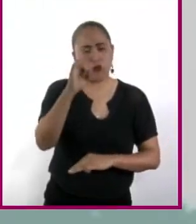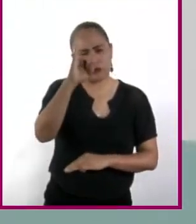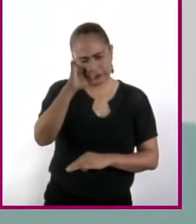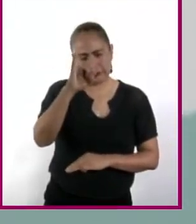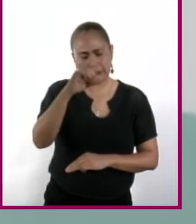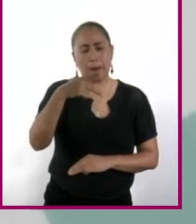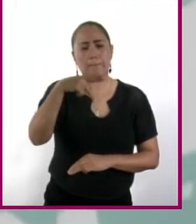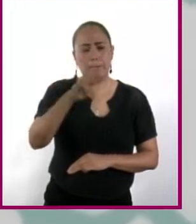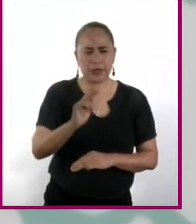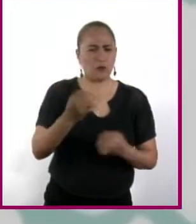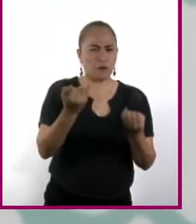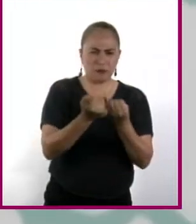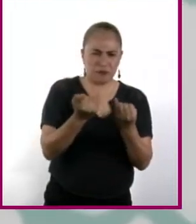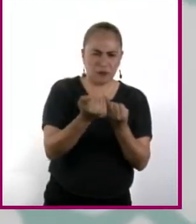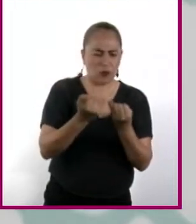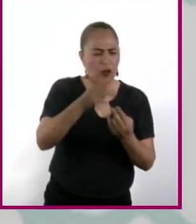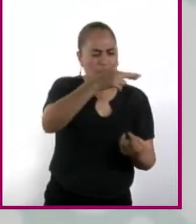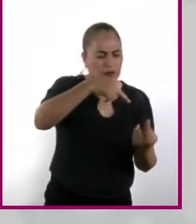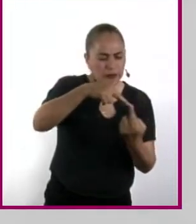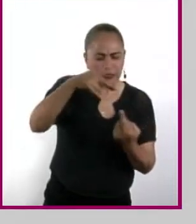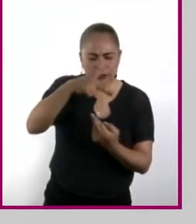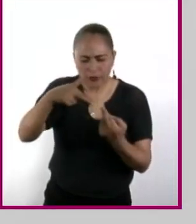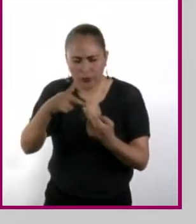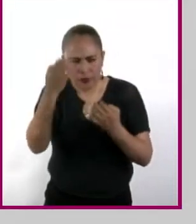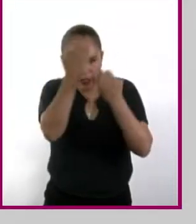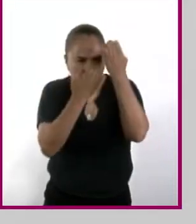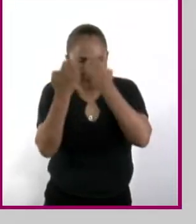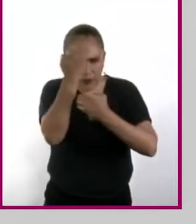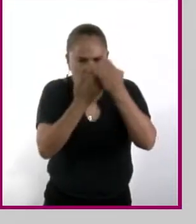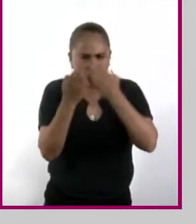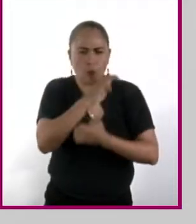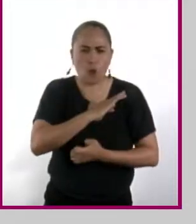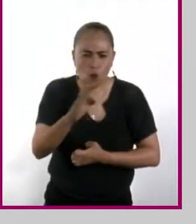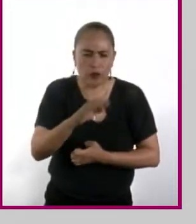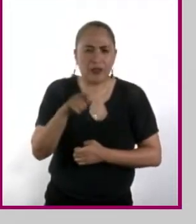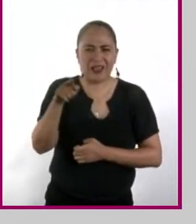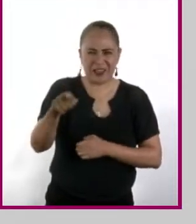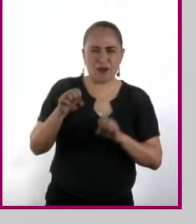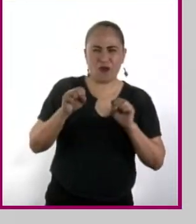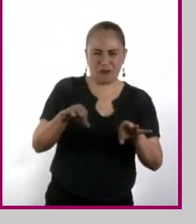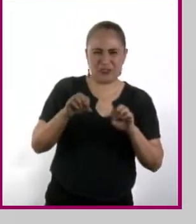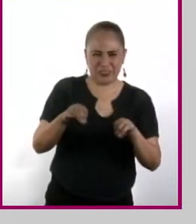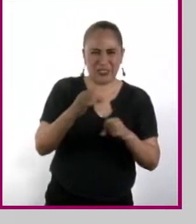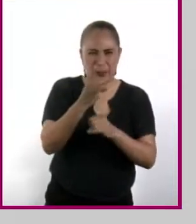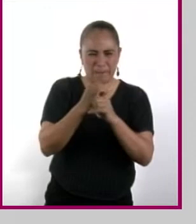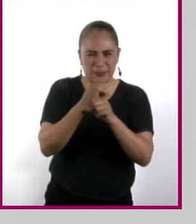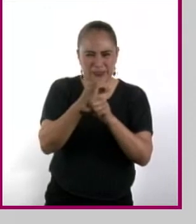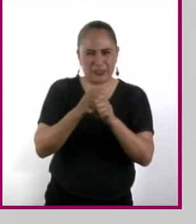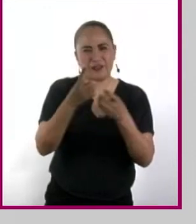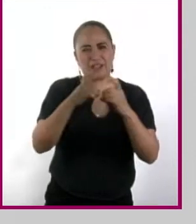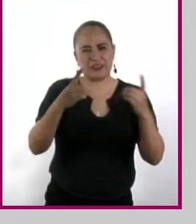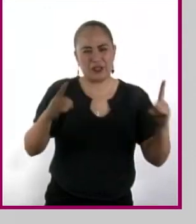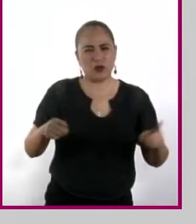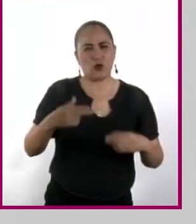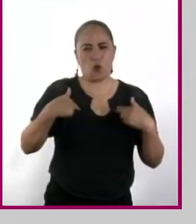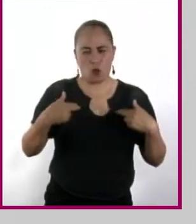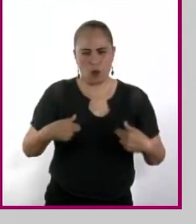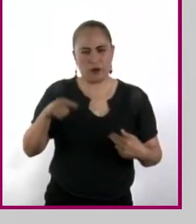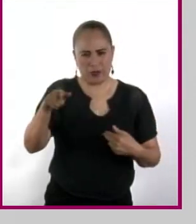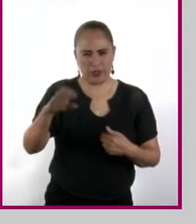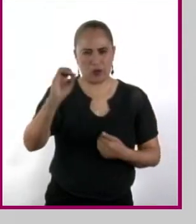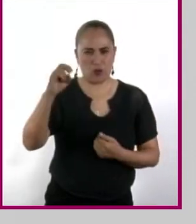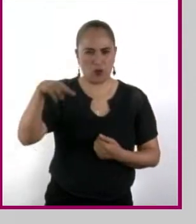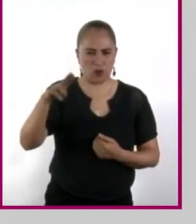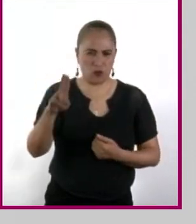realizarse mediciones regionales. De acuerdo con cifras de la Oficina de Investigación en Desarrollo Humano de la ONU, en